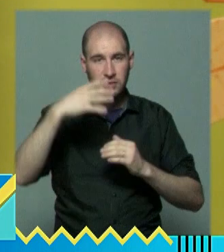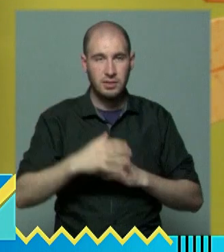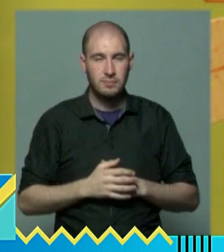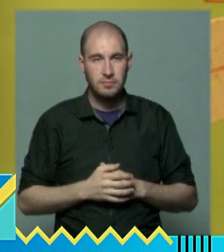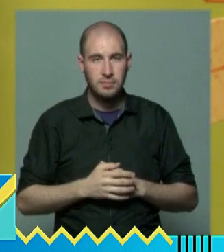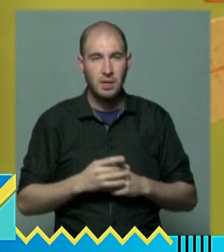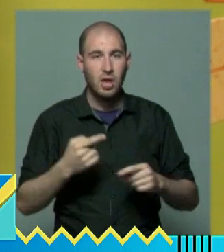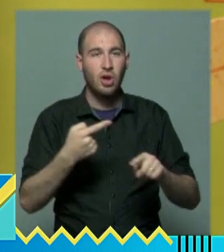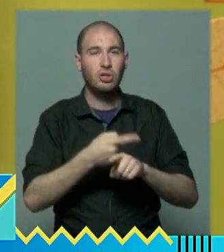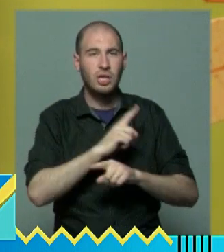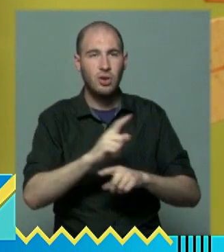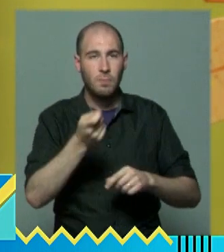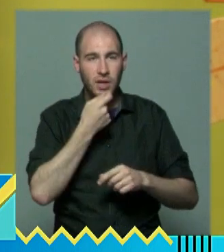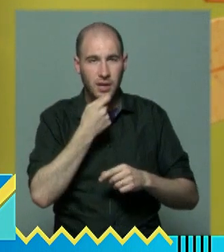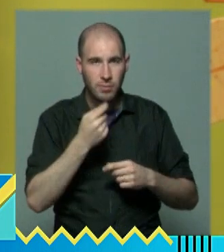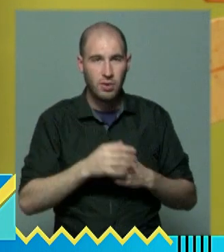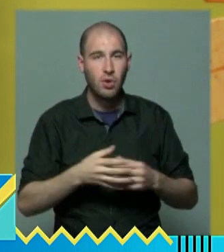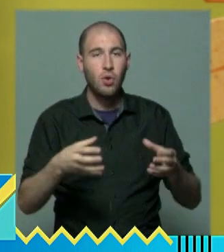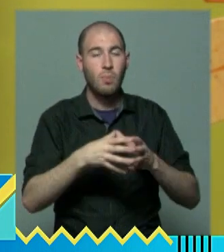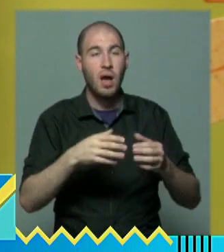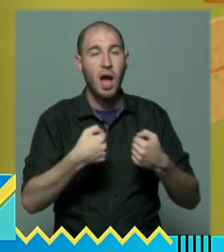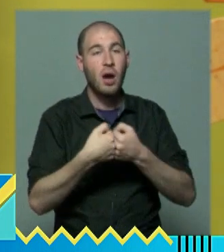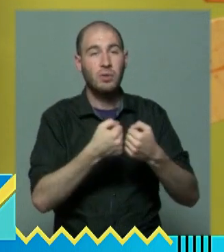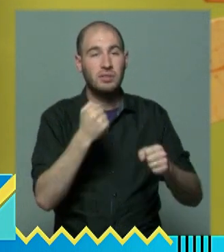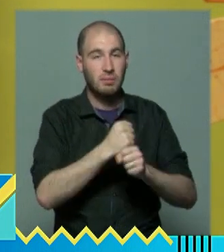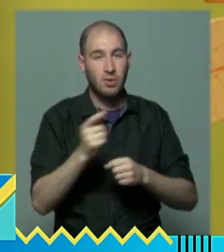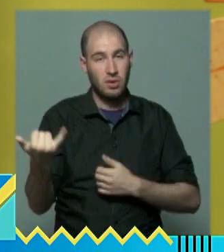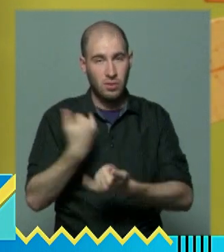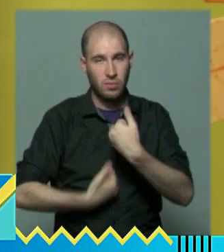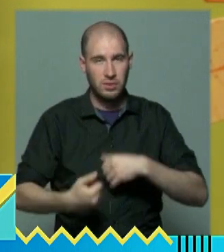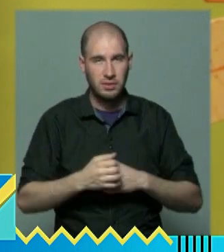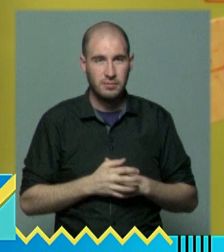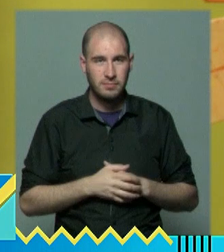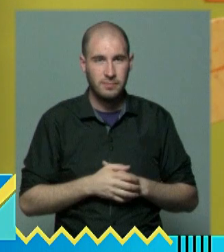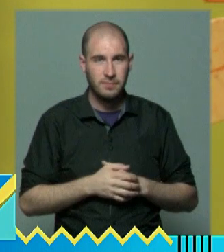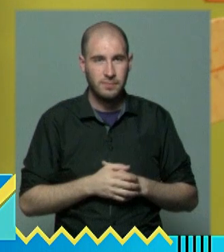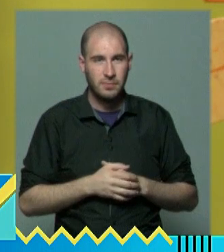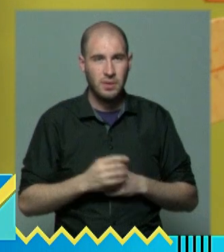no atenta, por ejemplo, contra el convenio colectivo de trabajo, como él mencionó. Lo que